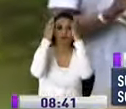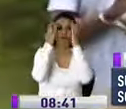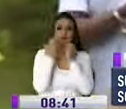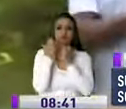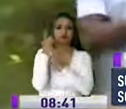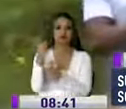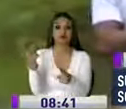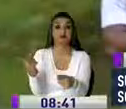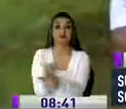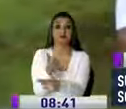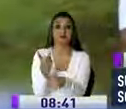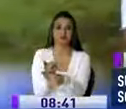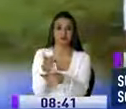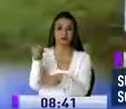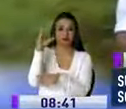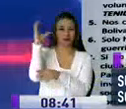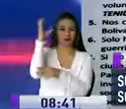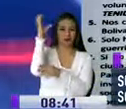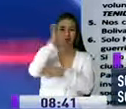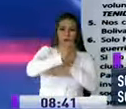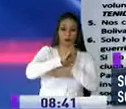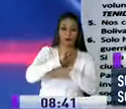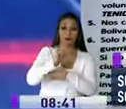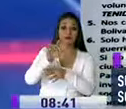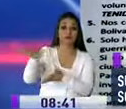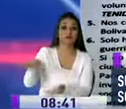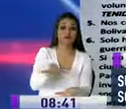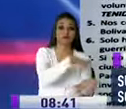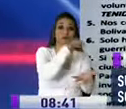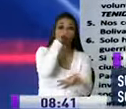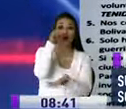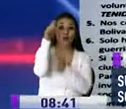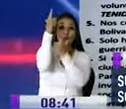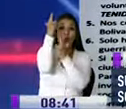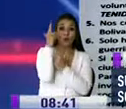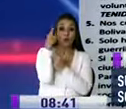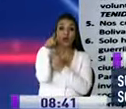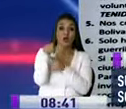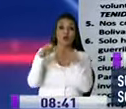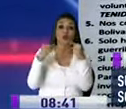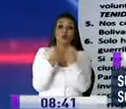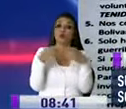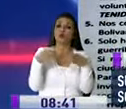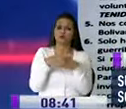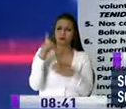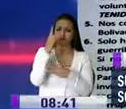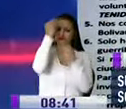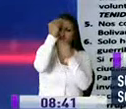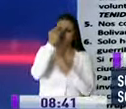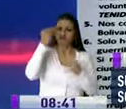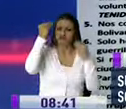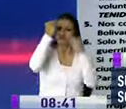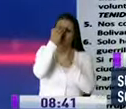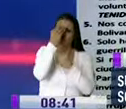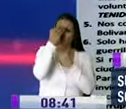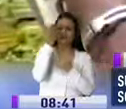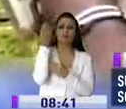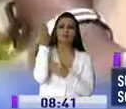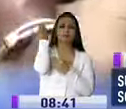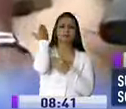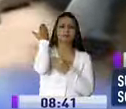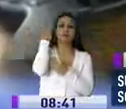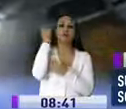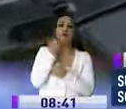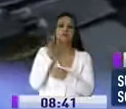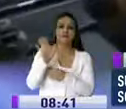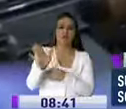de Ecuador y Colombia como narcoterrorista, en este comunicado se reafirman como una guerrilla con principios marxistas, leninistas y bolivarianos. Es con